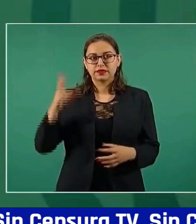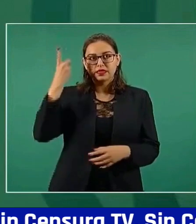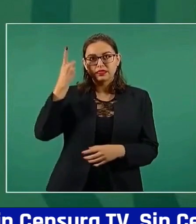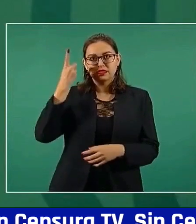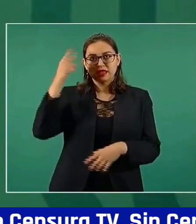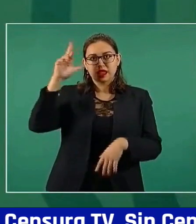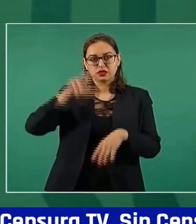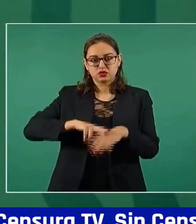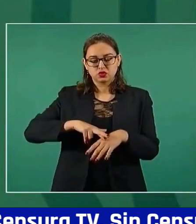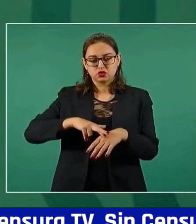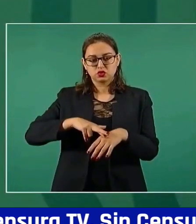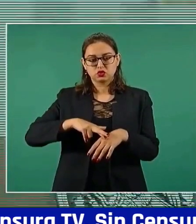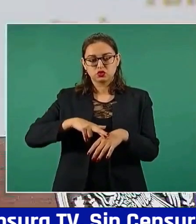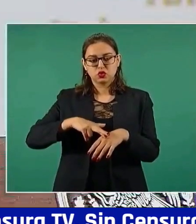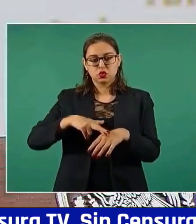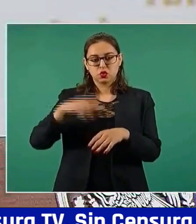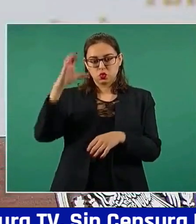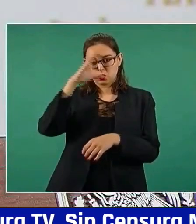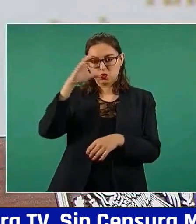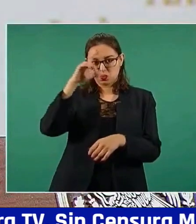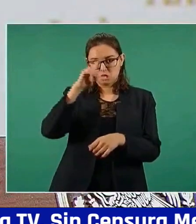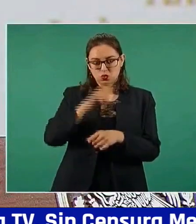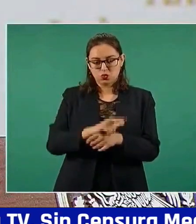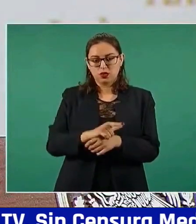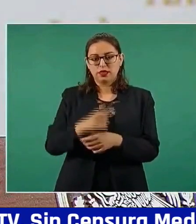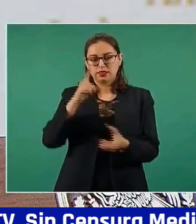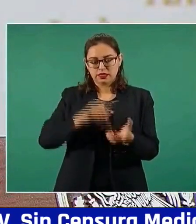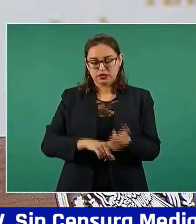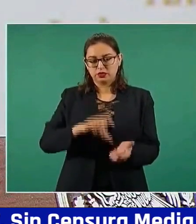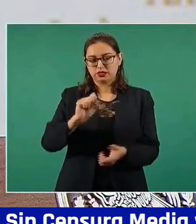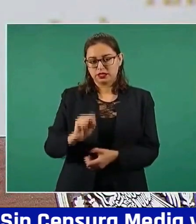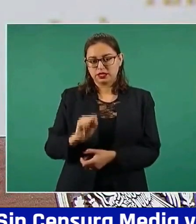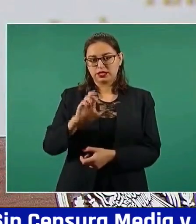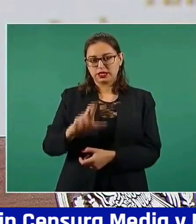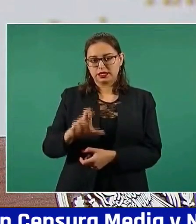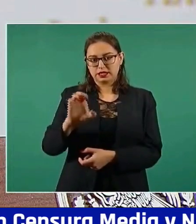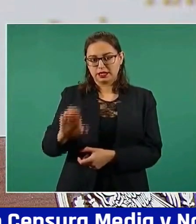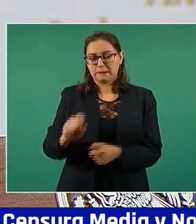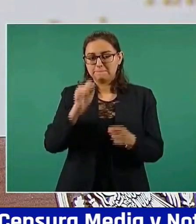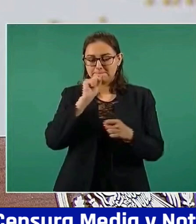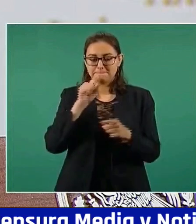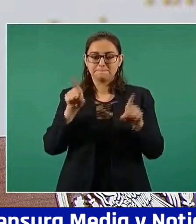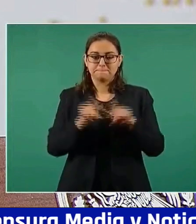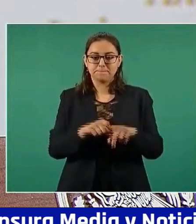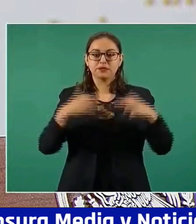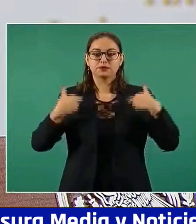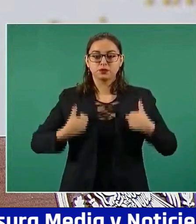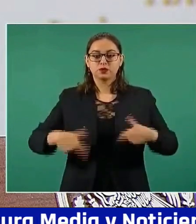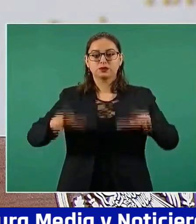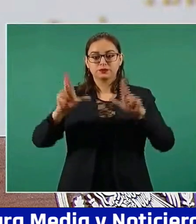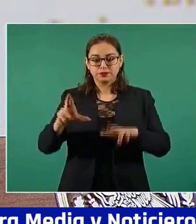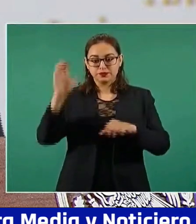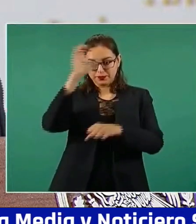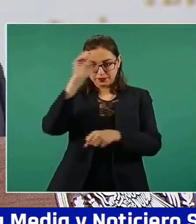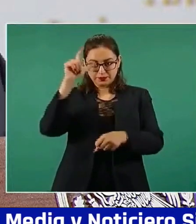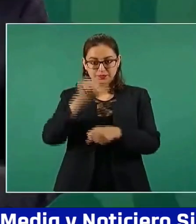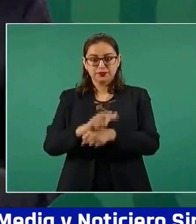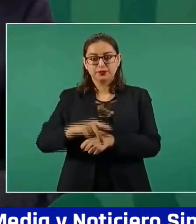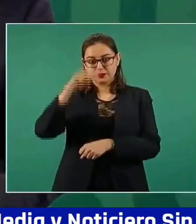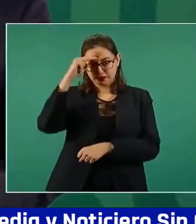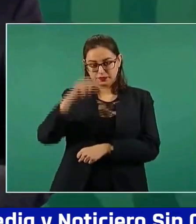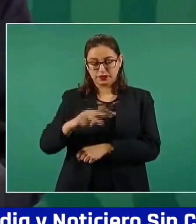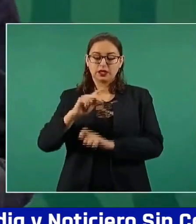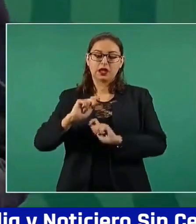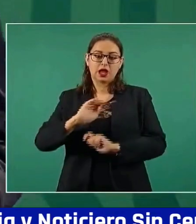Cultura de la Secretaría y la representante de Cultura de México en